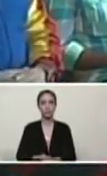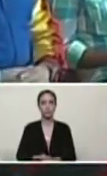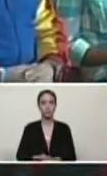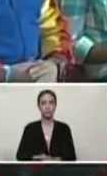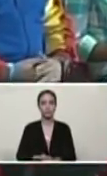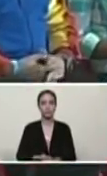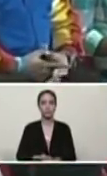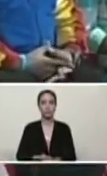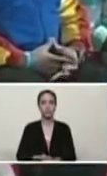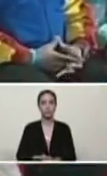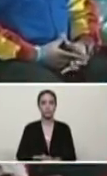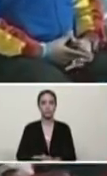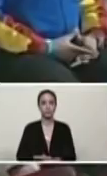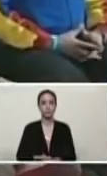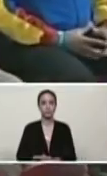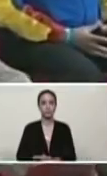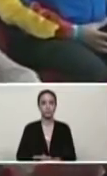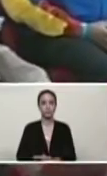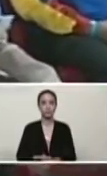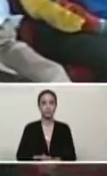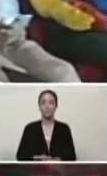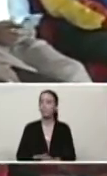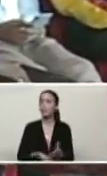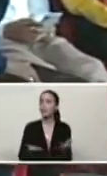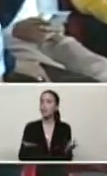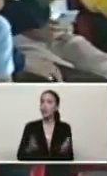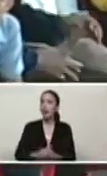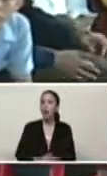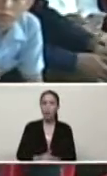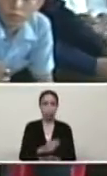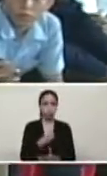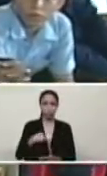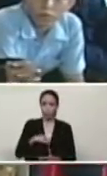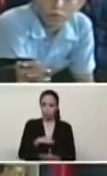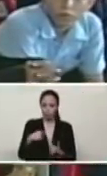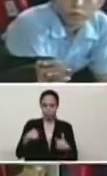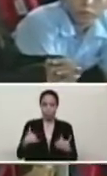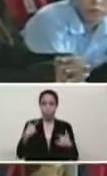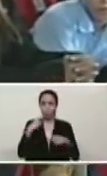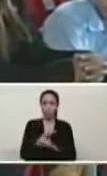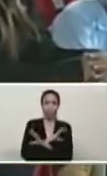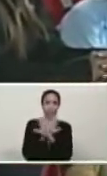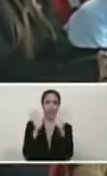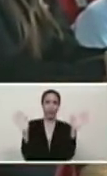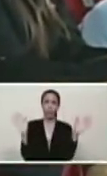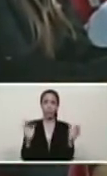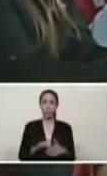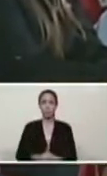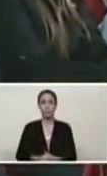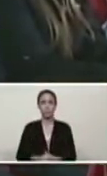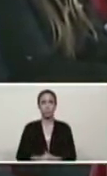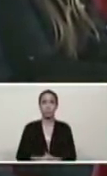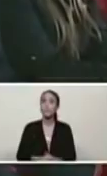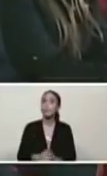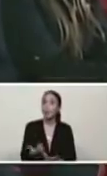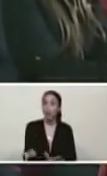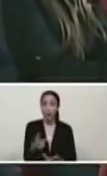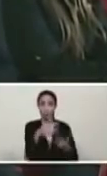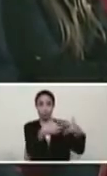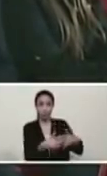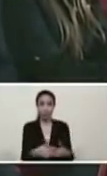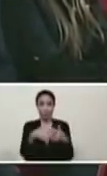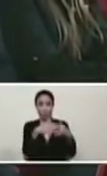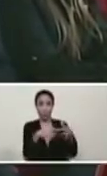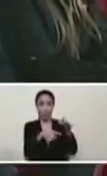For us, it is clear. Para nosotros está claro. The United States and its allies, los Estados Unidos y